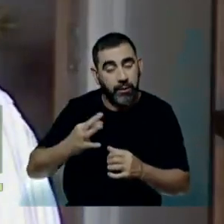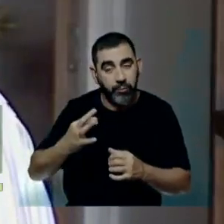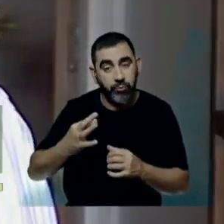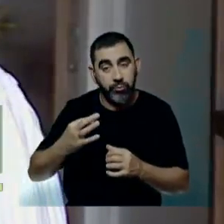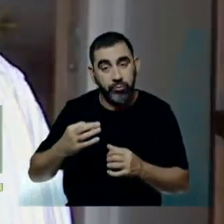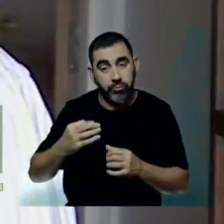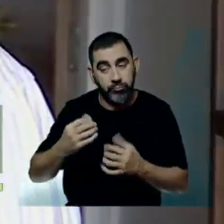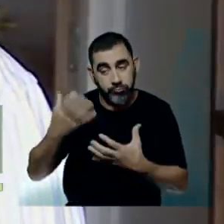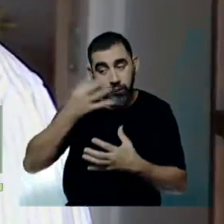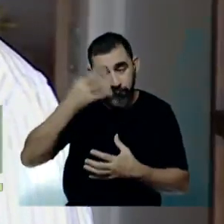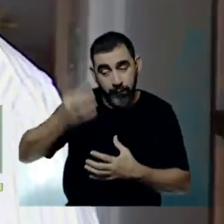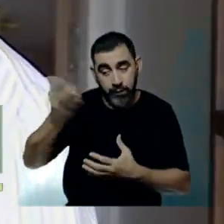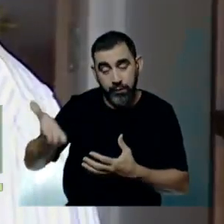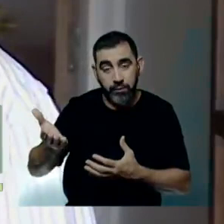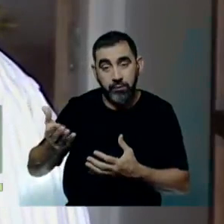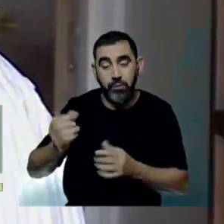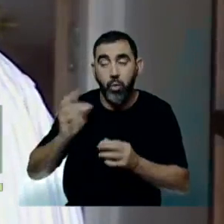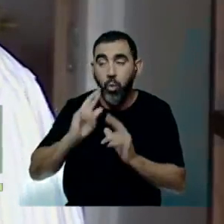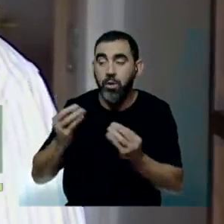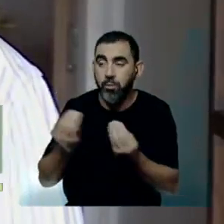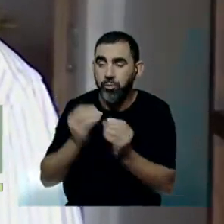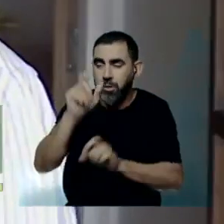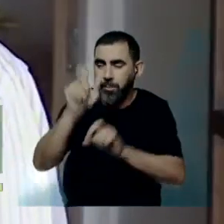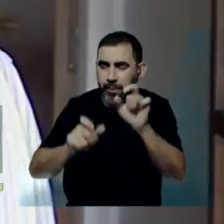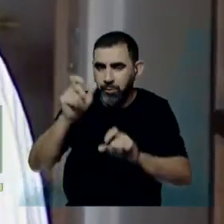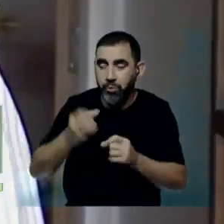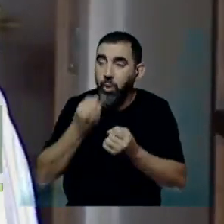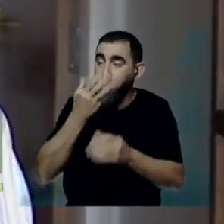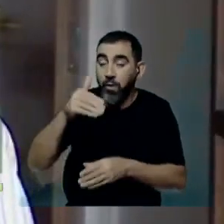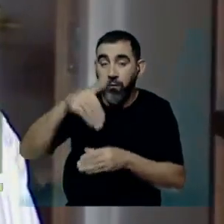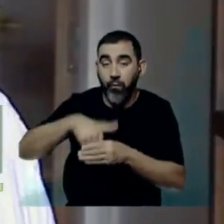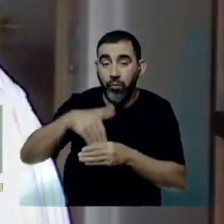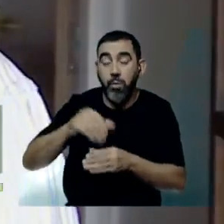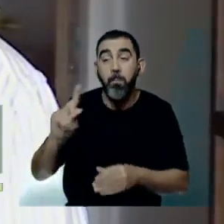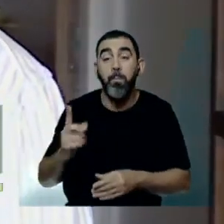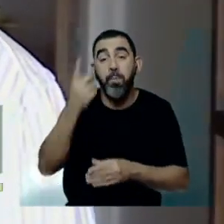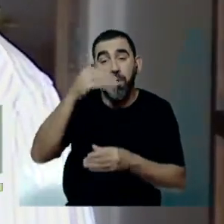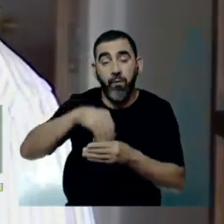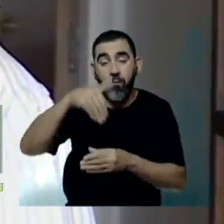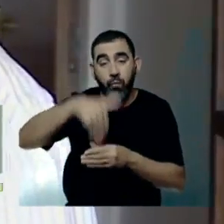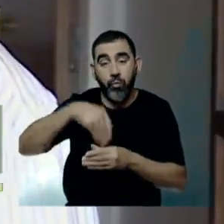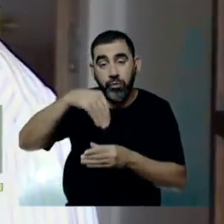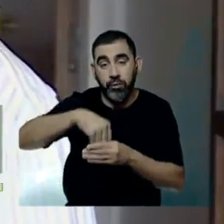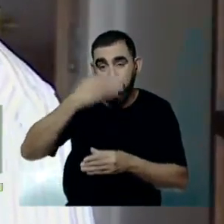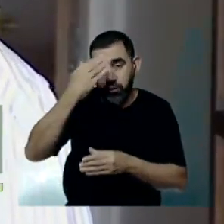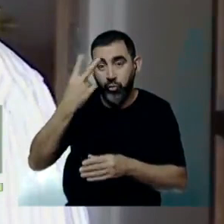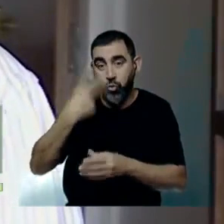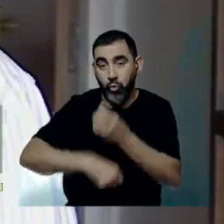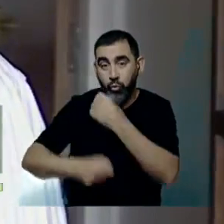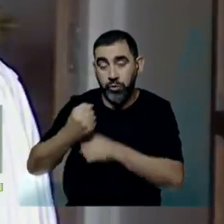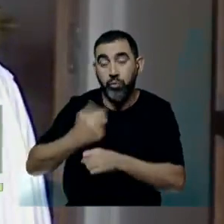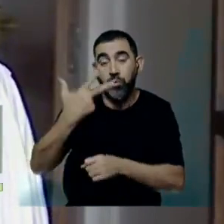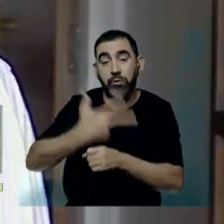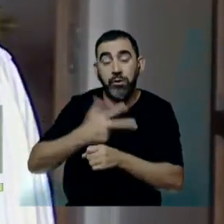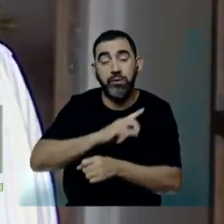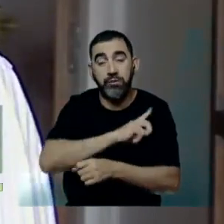que creemos que tenga una gran cantidad de gente, que tuvo una muy buena votación en su primera elección interna del Frente hace 2 años, siendo la tercera